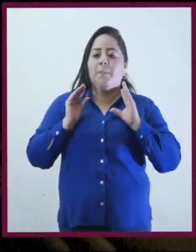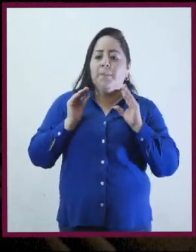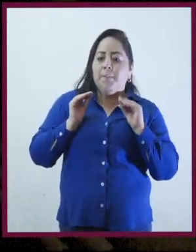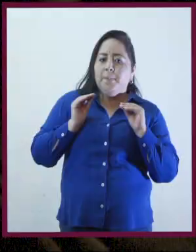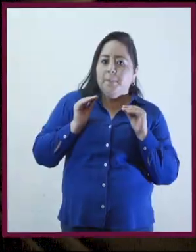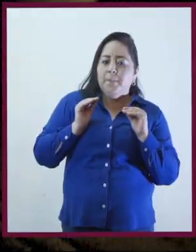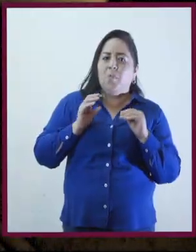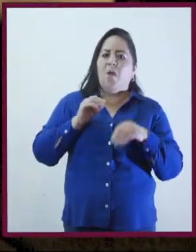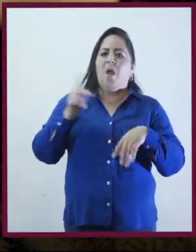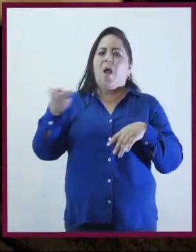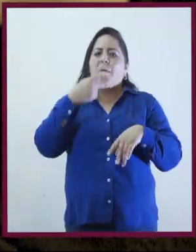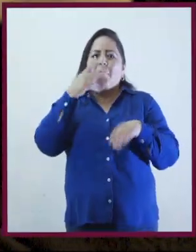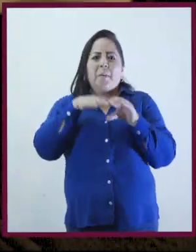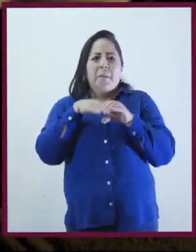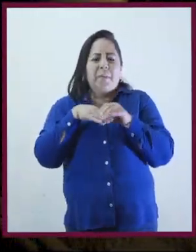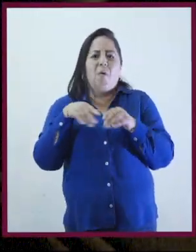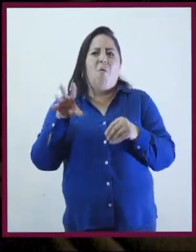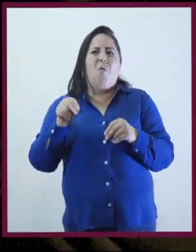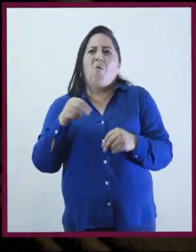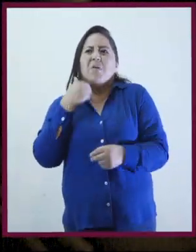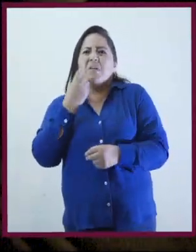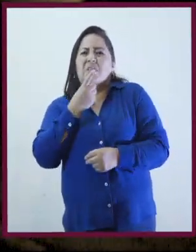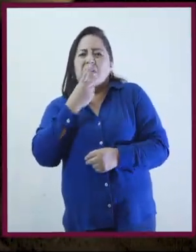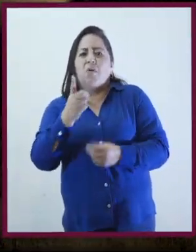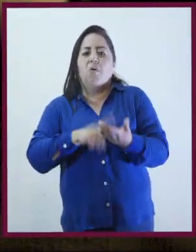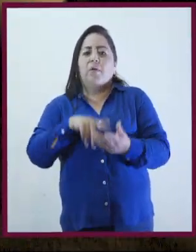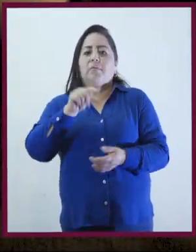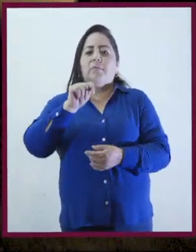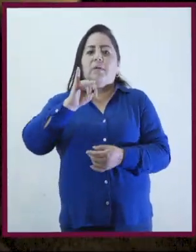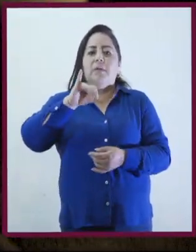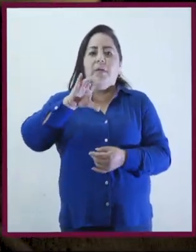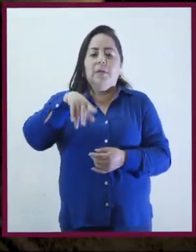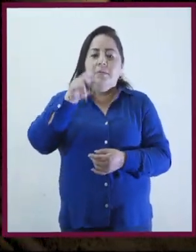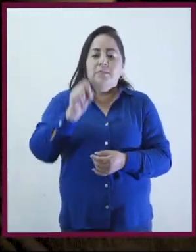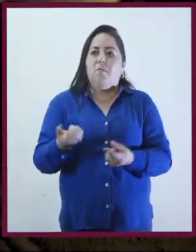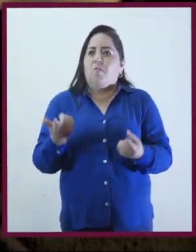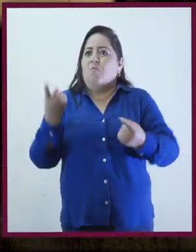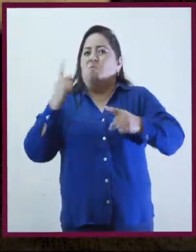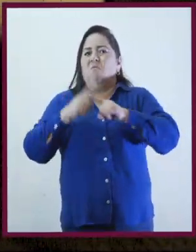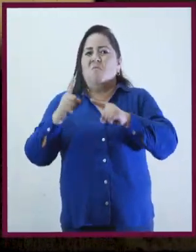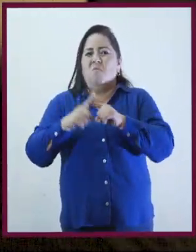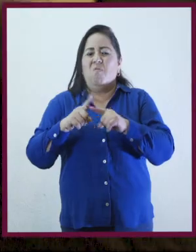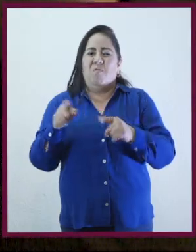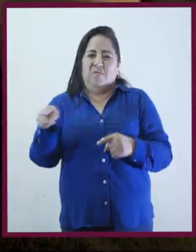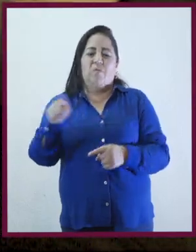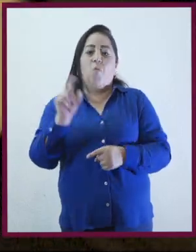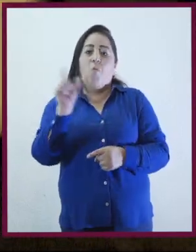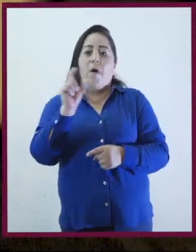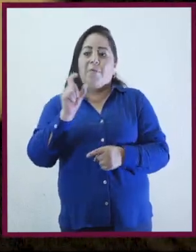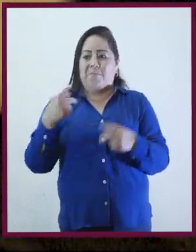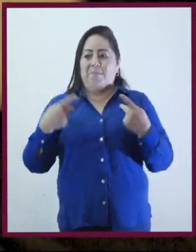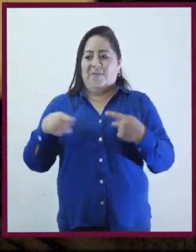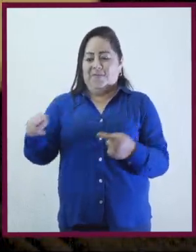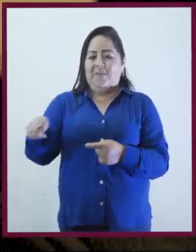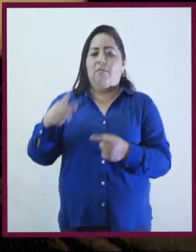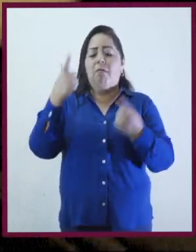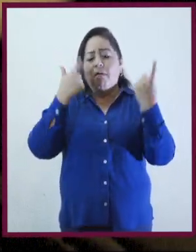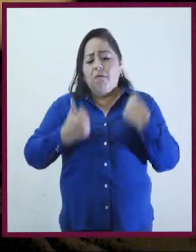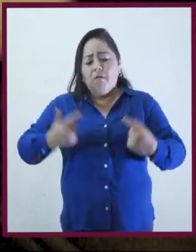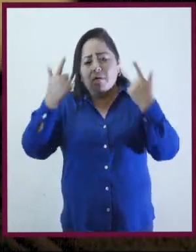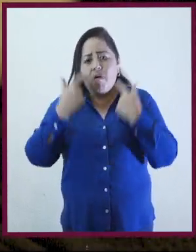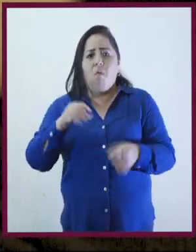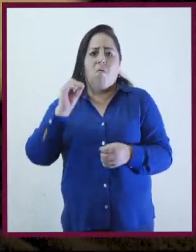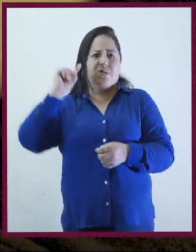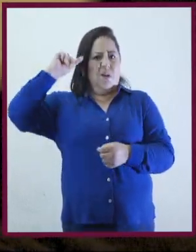en las cosas que no se quieren decir, en los tics, los lapsus o en los momentos cuando el paciente llora,